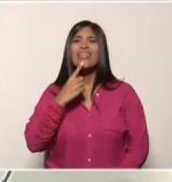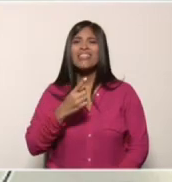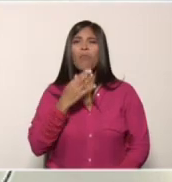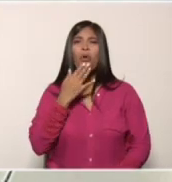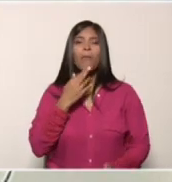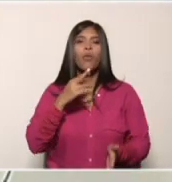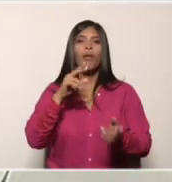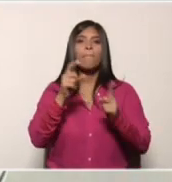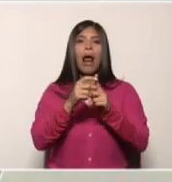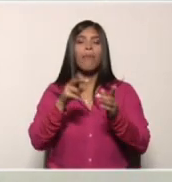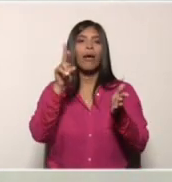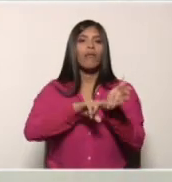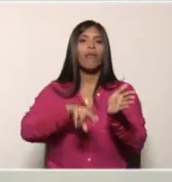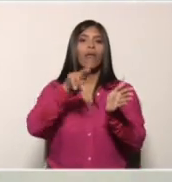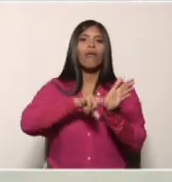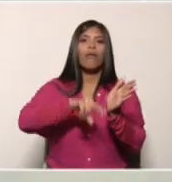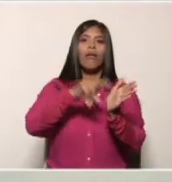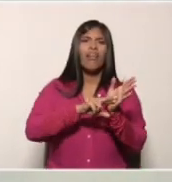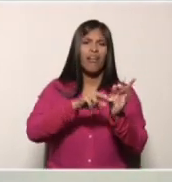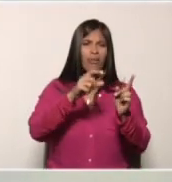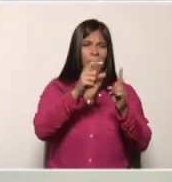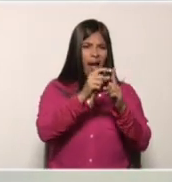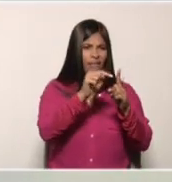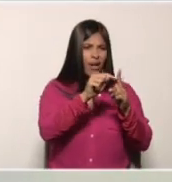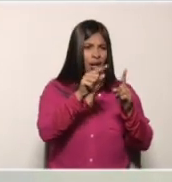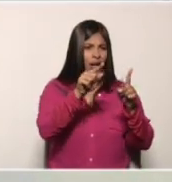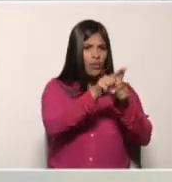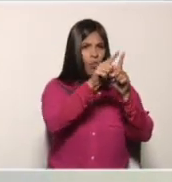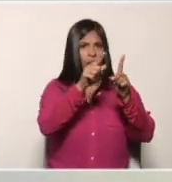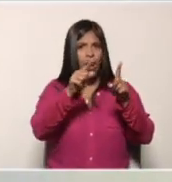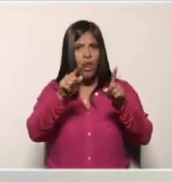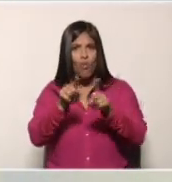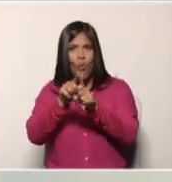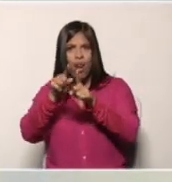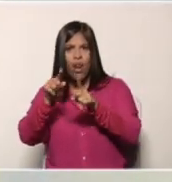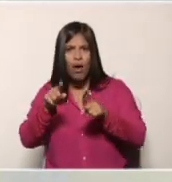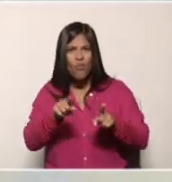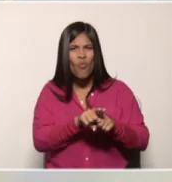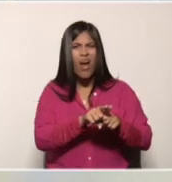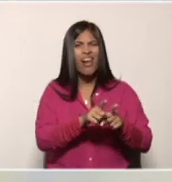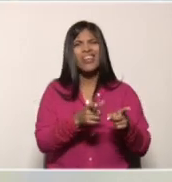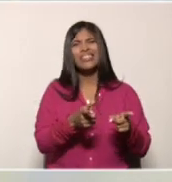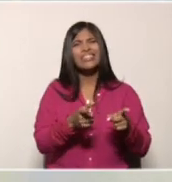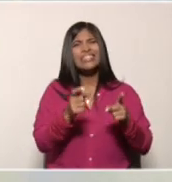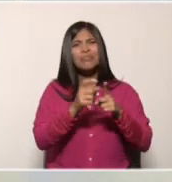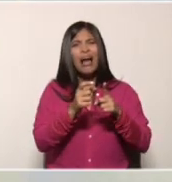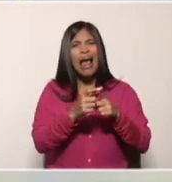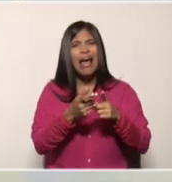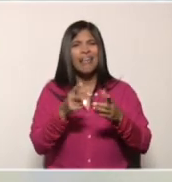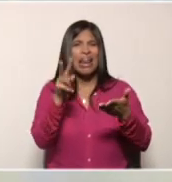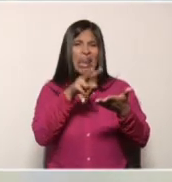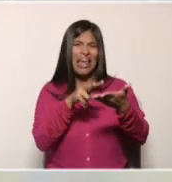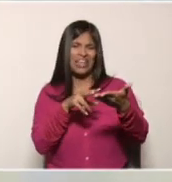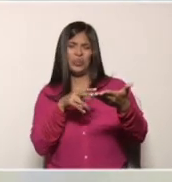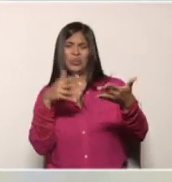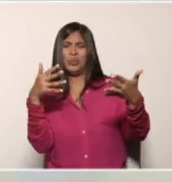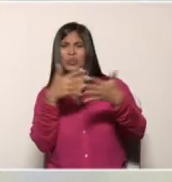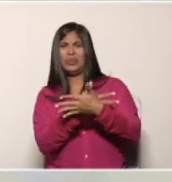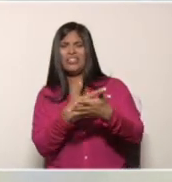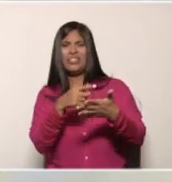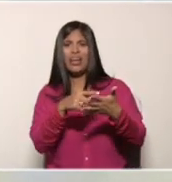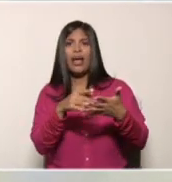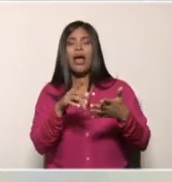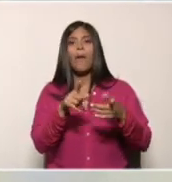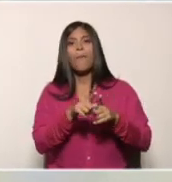dentro de un escrito o cuando estamos hablando, porque suena, digamos, algo feo, le